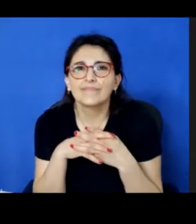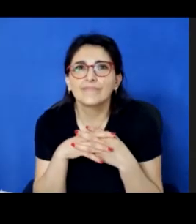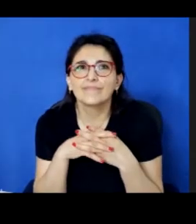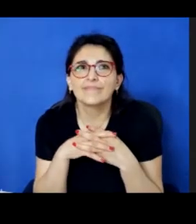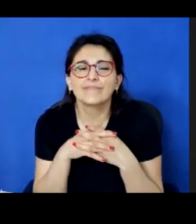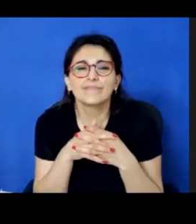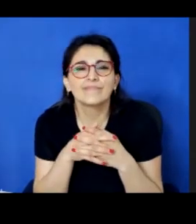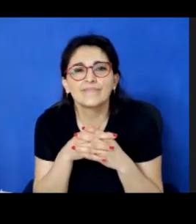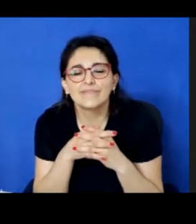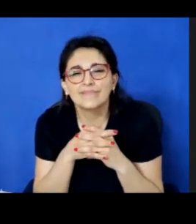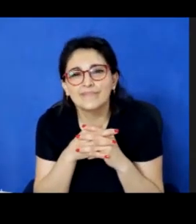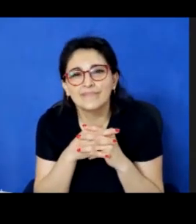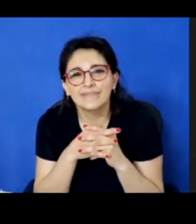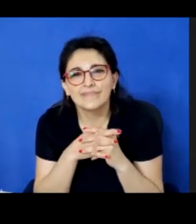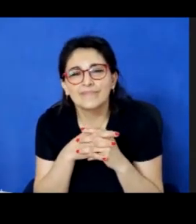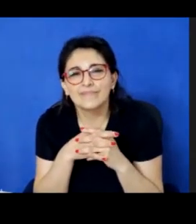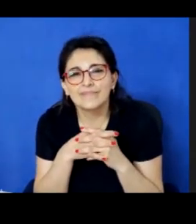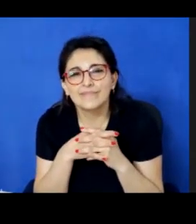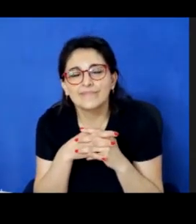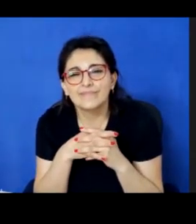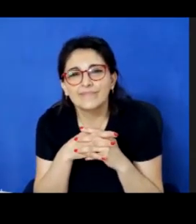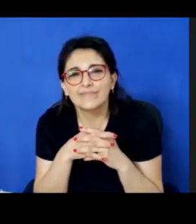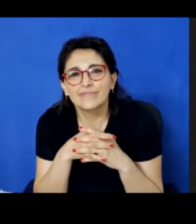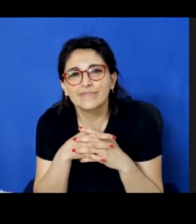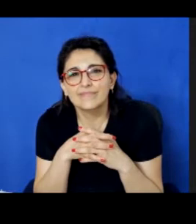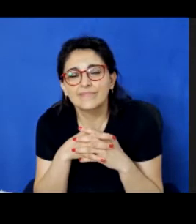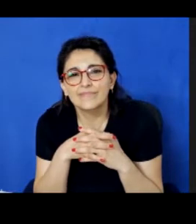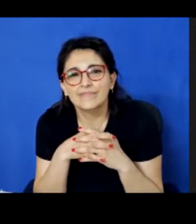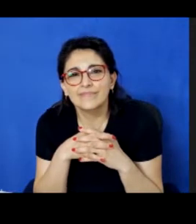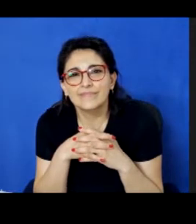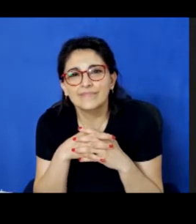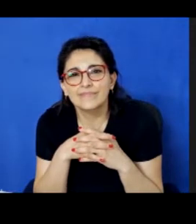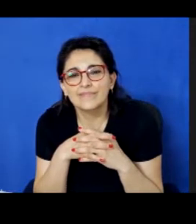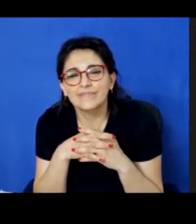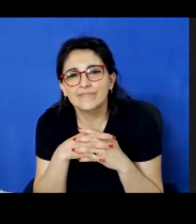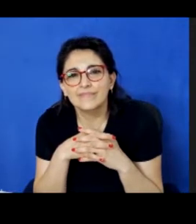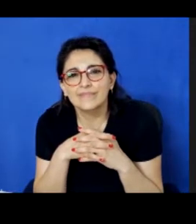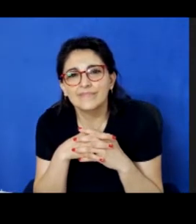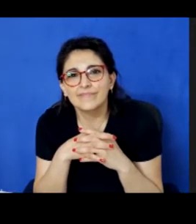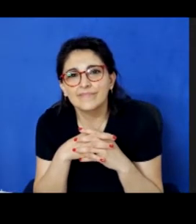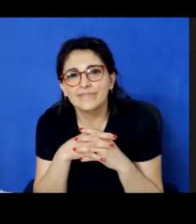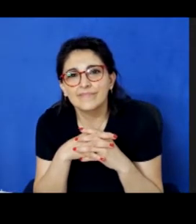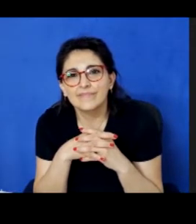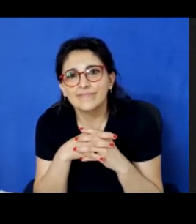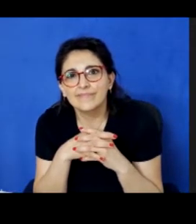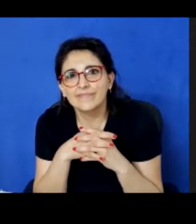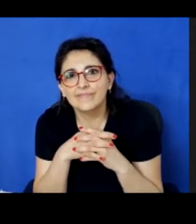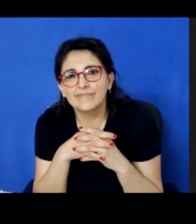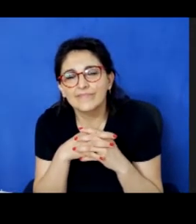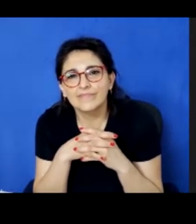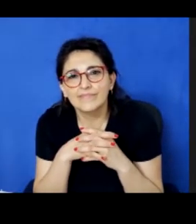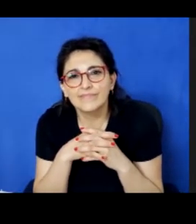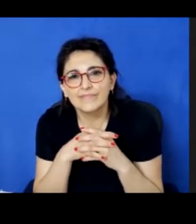Pero me parece que sí o sí, de acá todos hemos salido fortalecidos, como te dije, salvo aquellos que hayan perdido